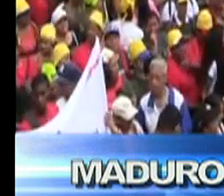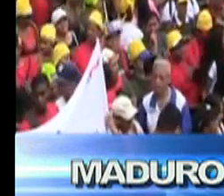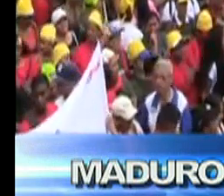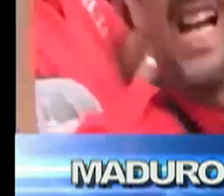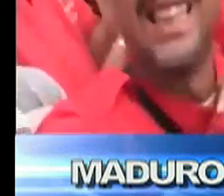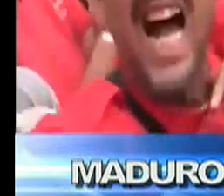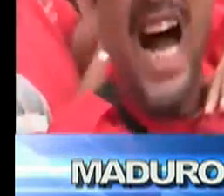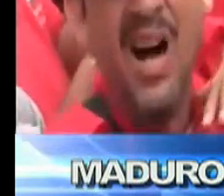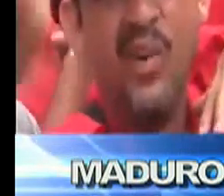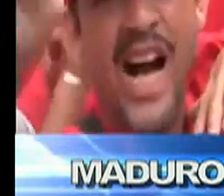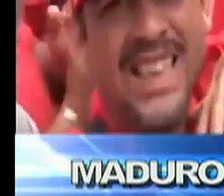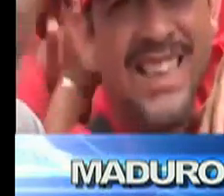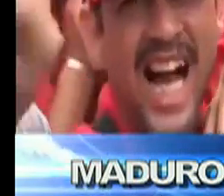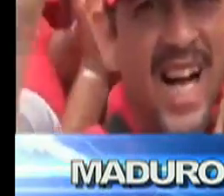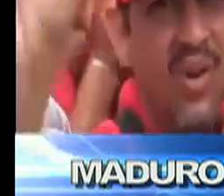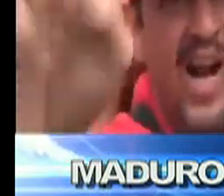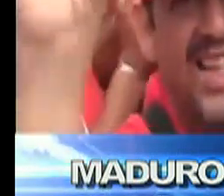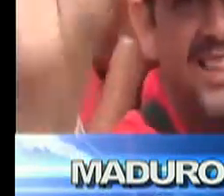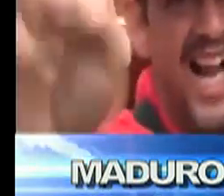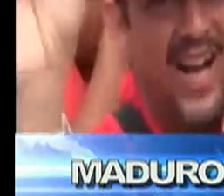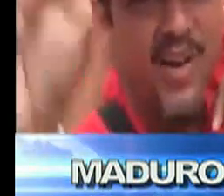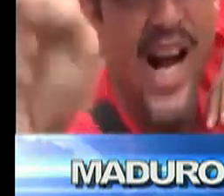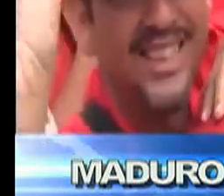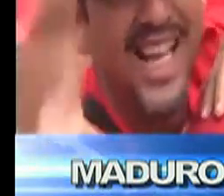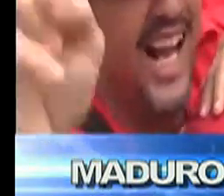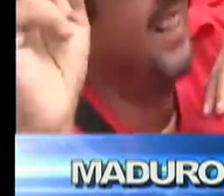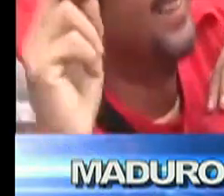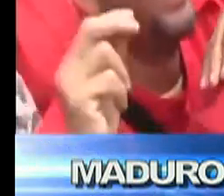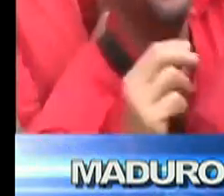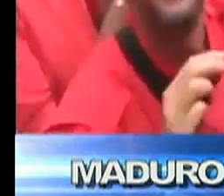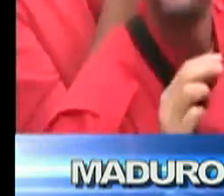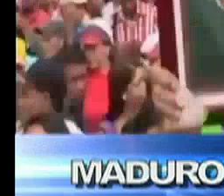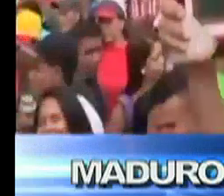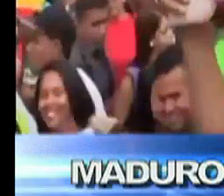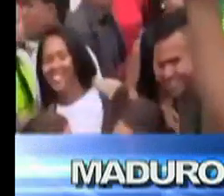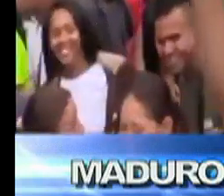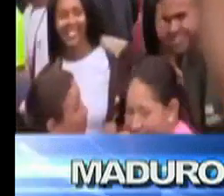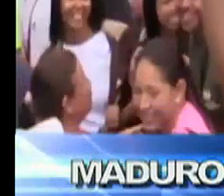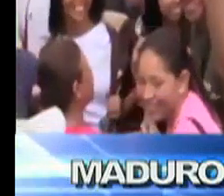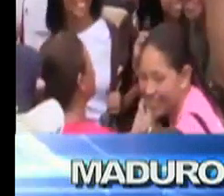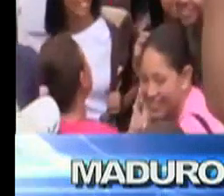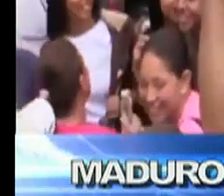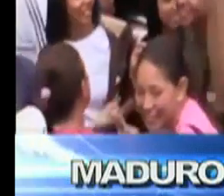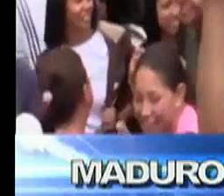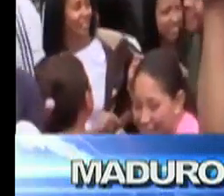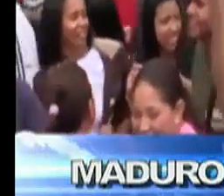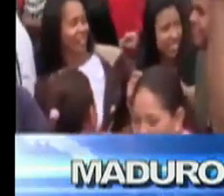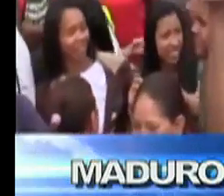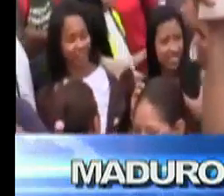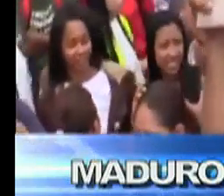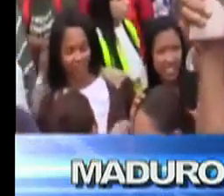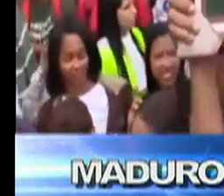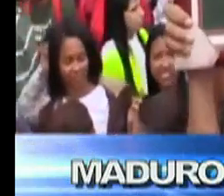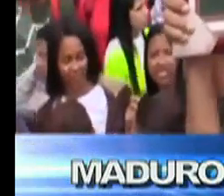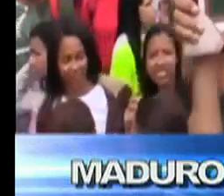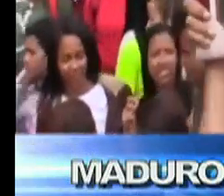la amenaza de Donald Trump, quien no descarta una intervención en